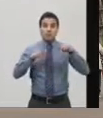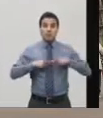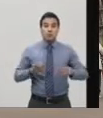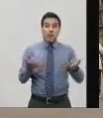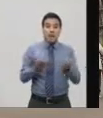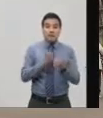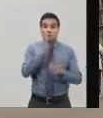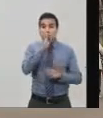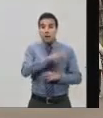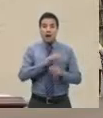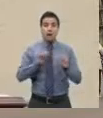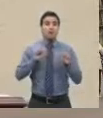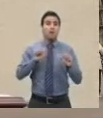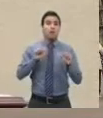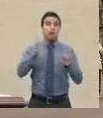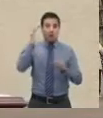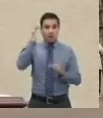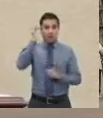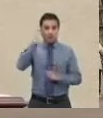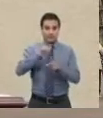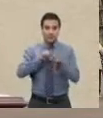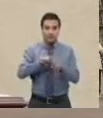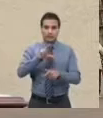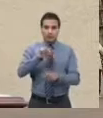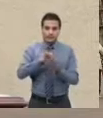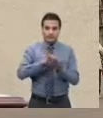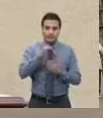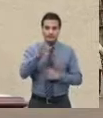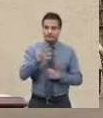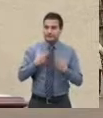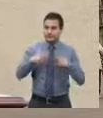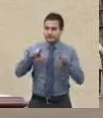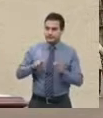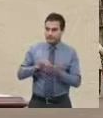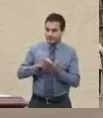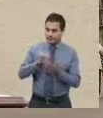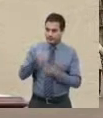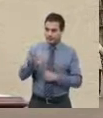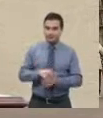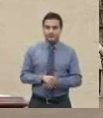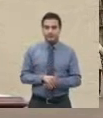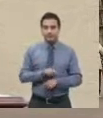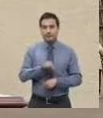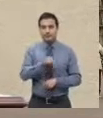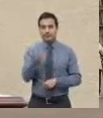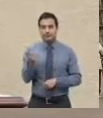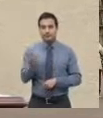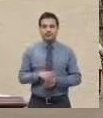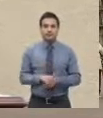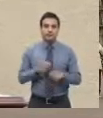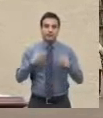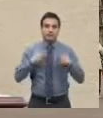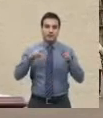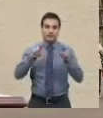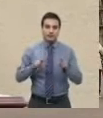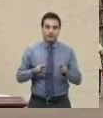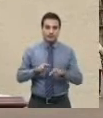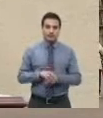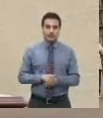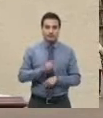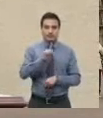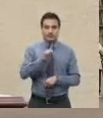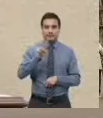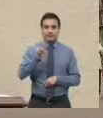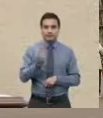presidente. Gracias. Gracias, señor representante. Tiene la palabra el representante del Partido